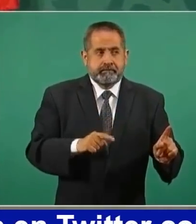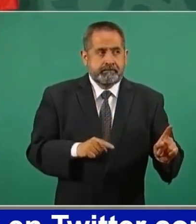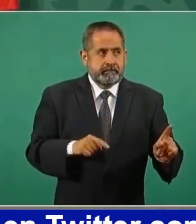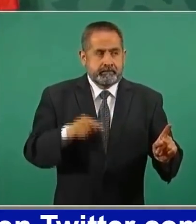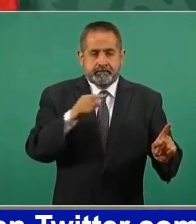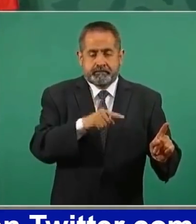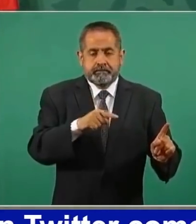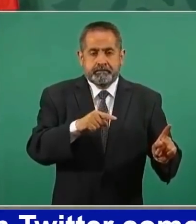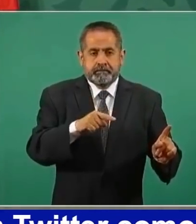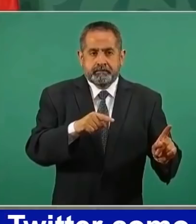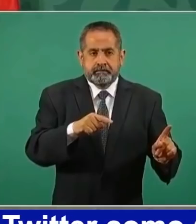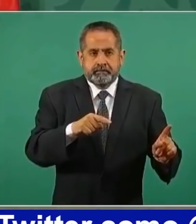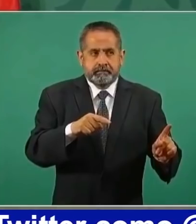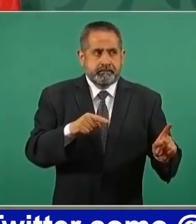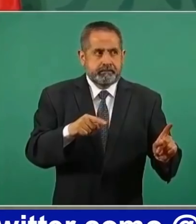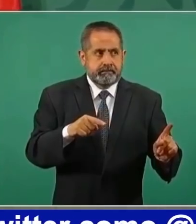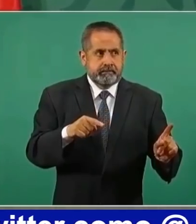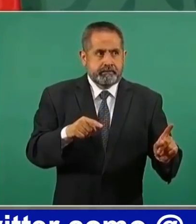de participación